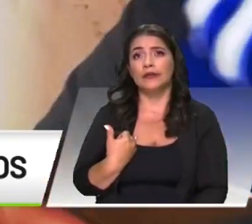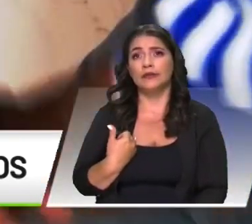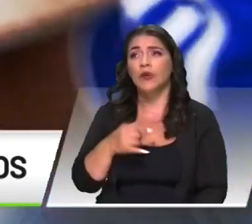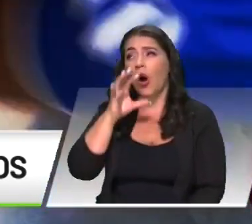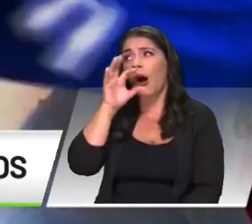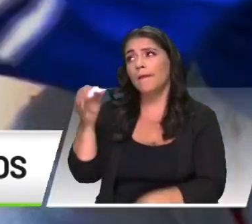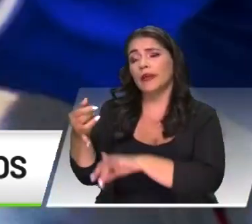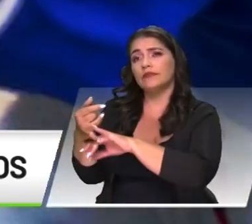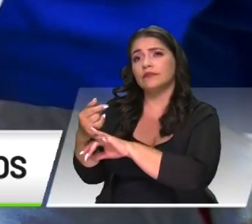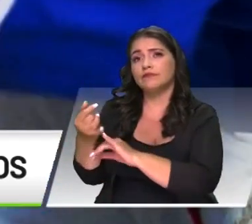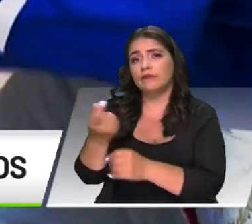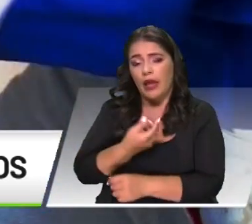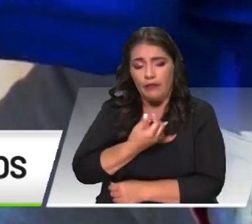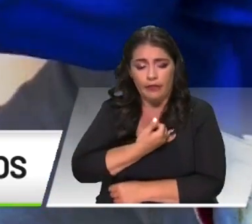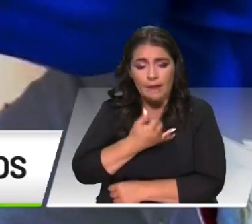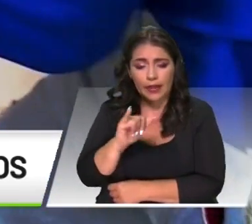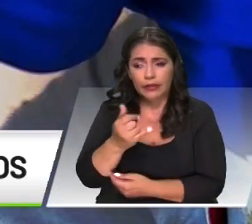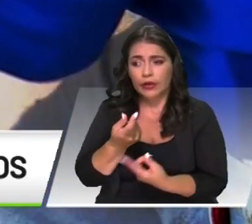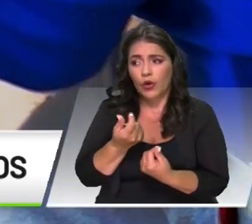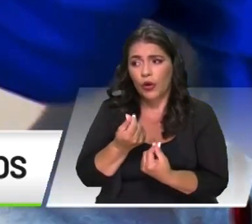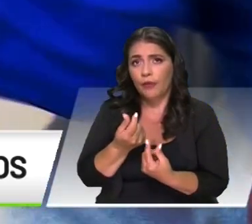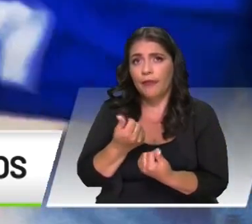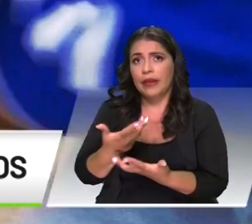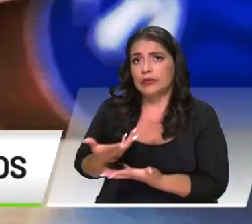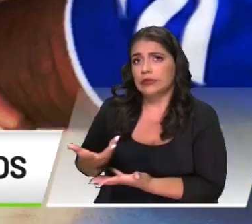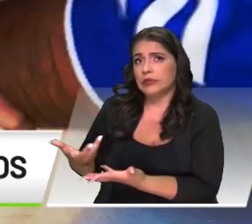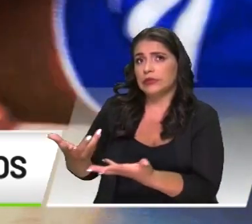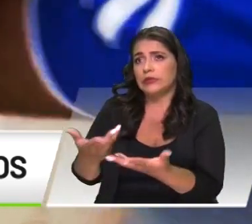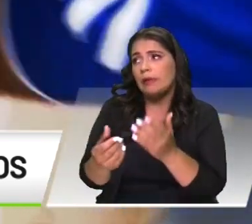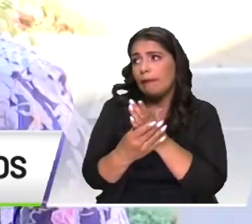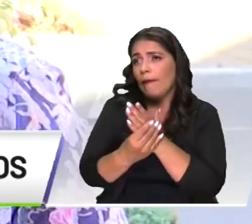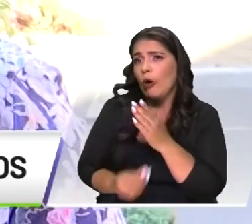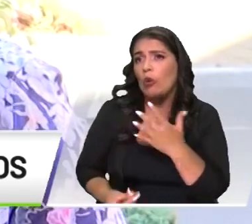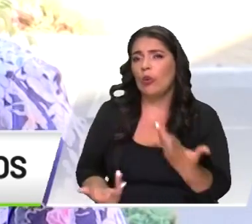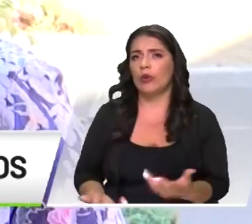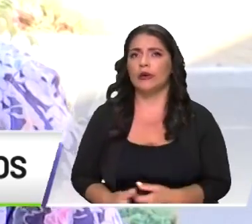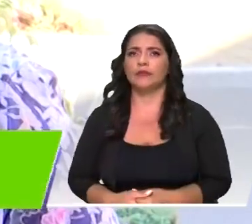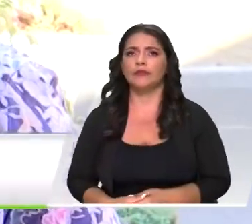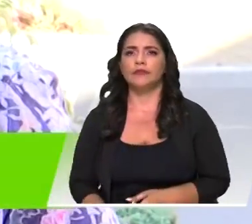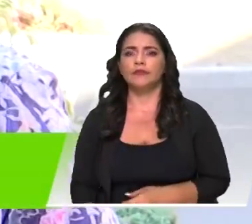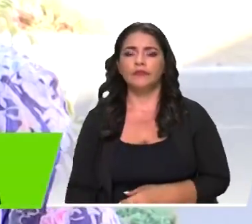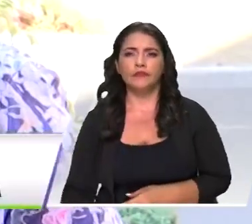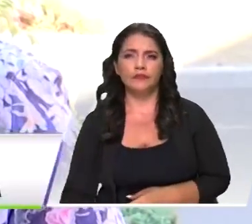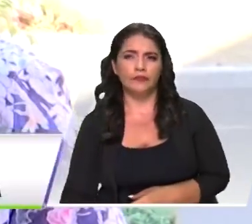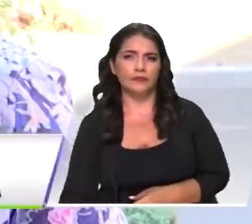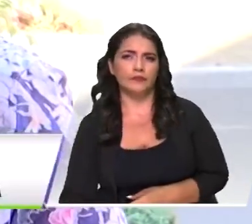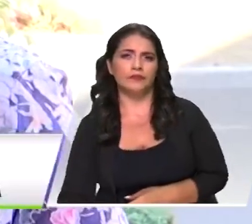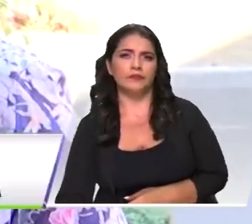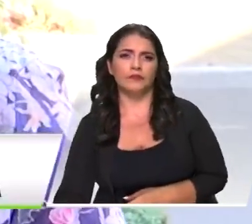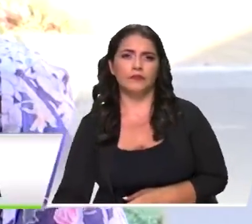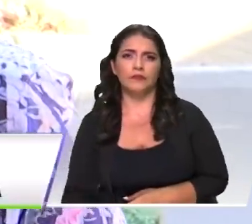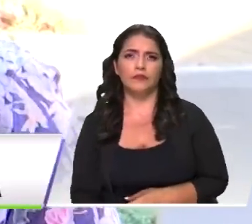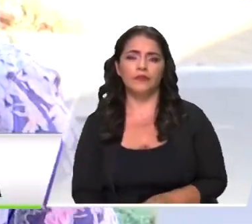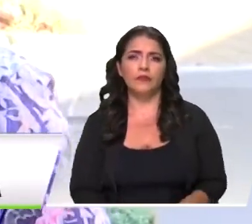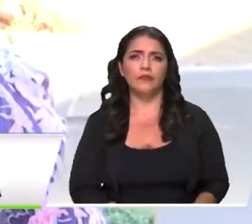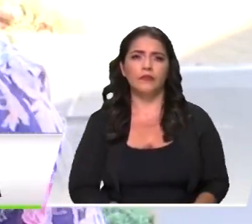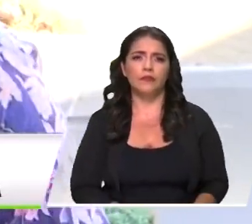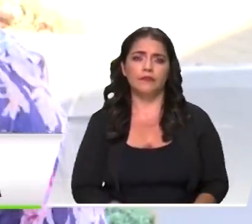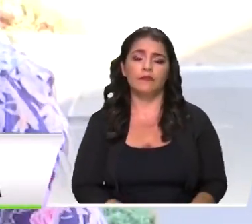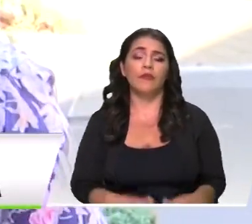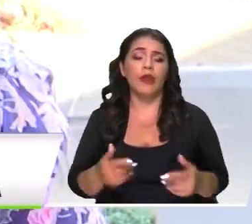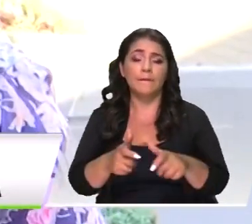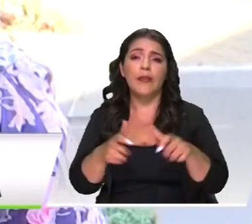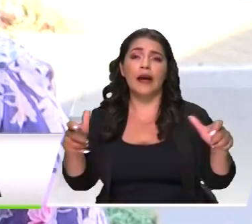informal y se encontraban en condiciones precarizadas la mayoría de los feminicidios las mujeres víctimas